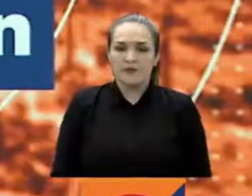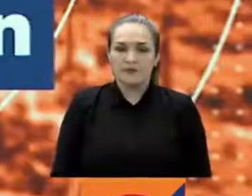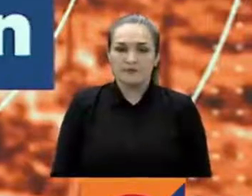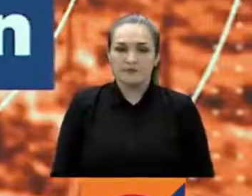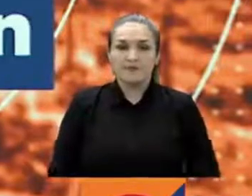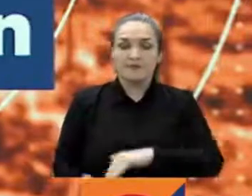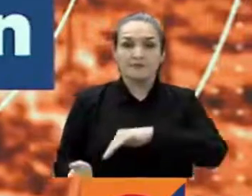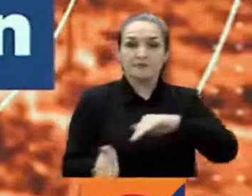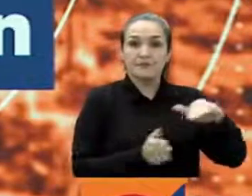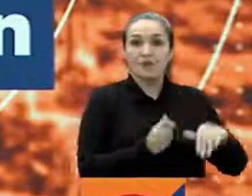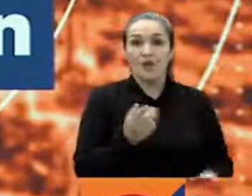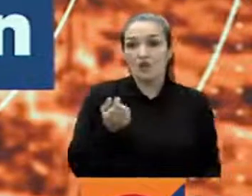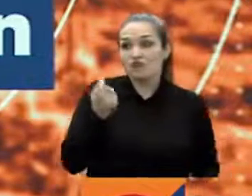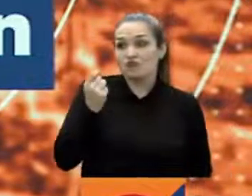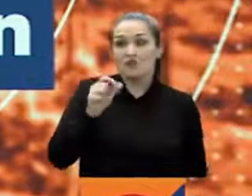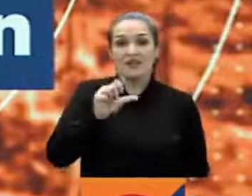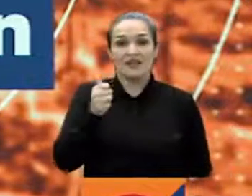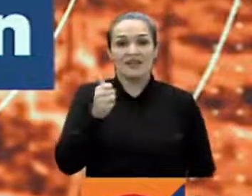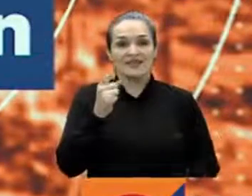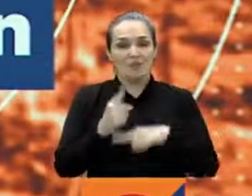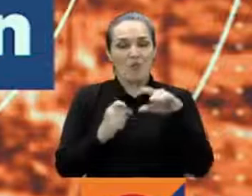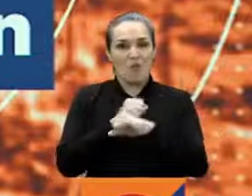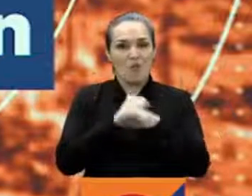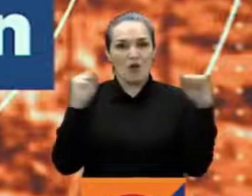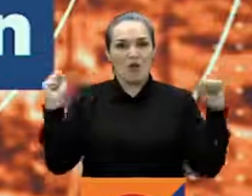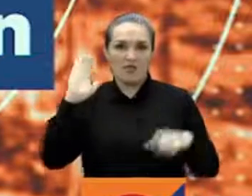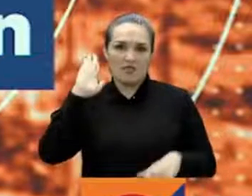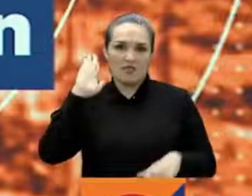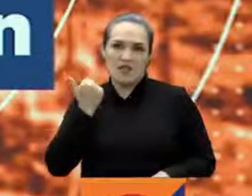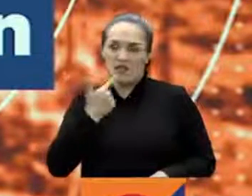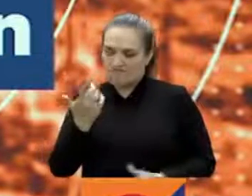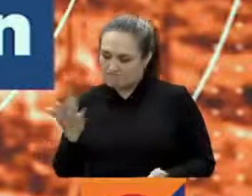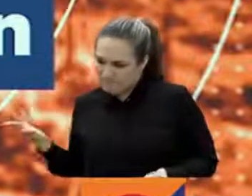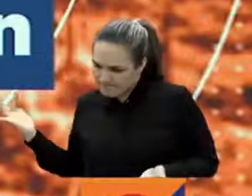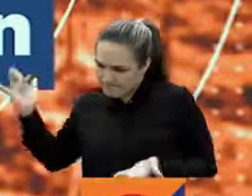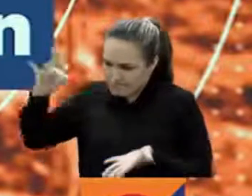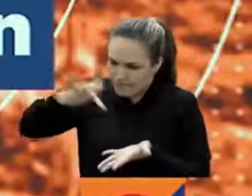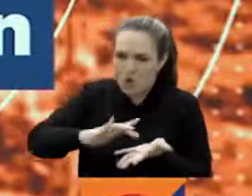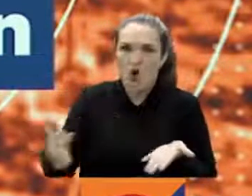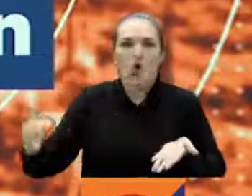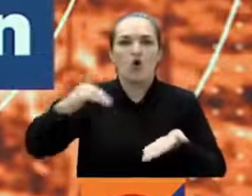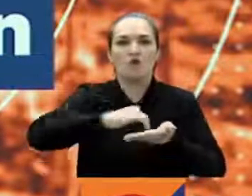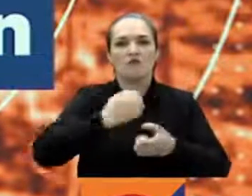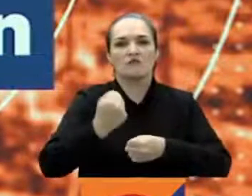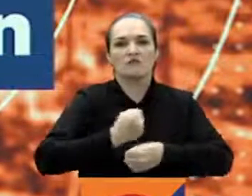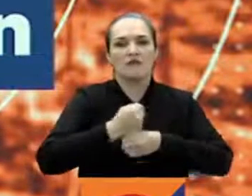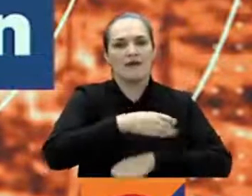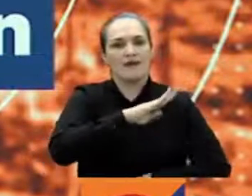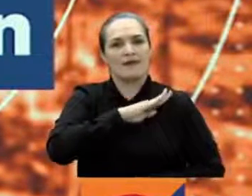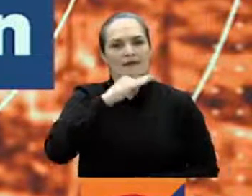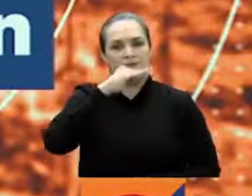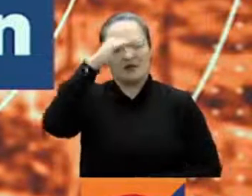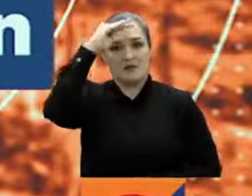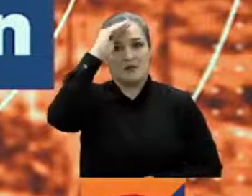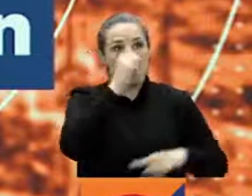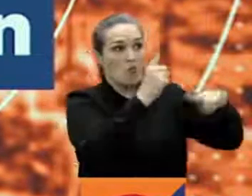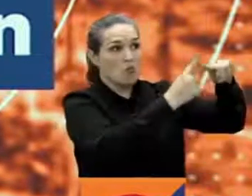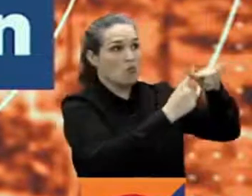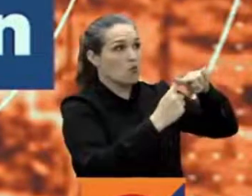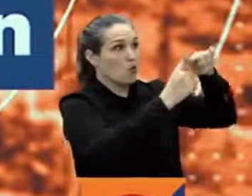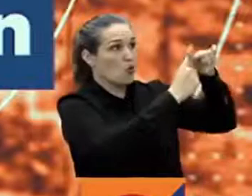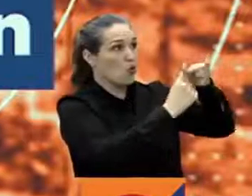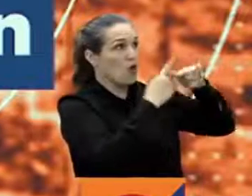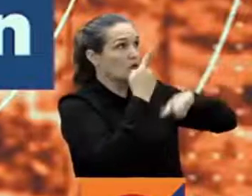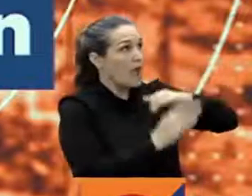Desde las 10:30 de la mañana, Daniel Quintero anunció que retomaría sus labores en la alcaldía de Medellín, luego de que la Procuraduría levantara